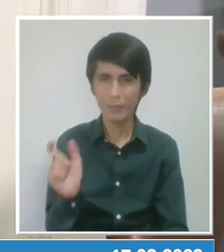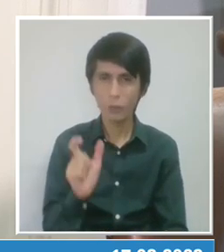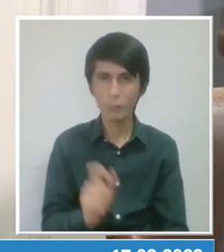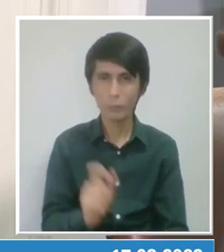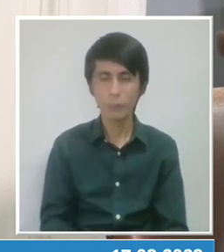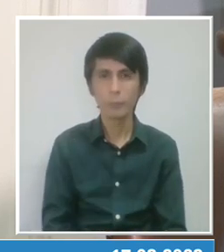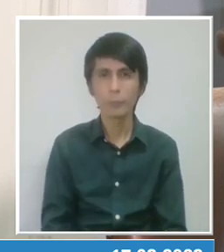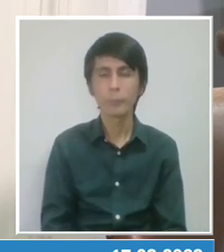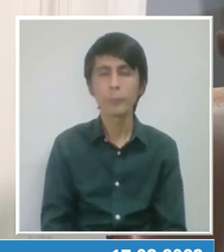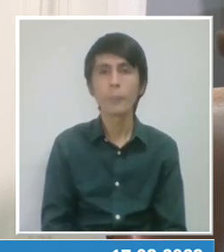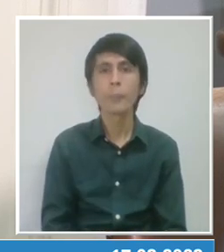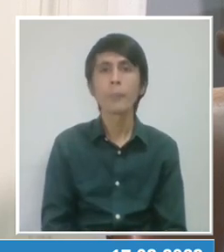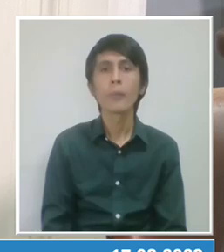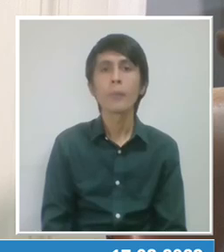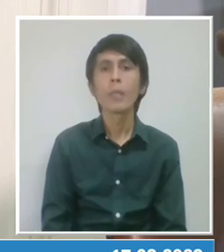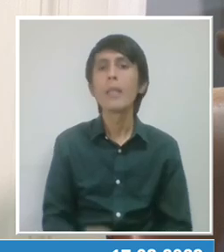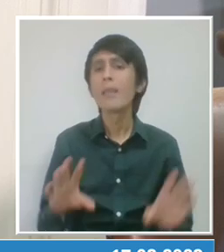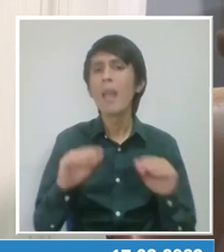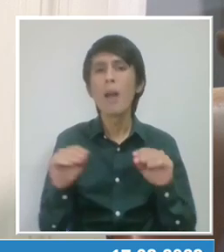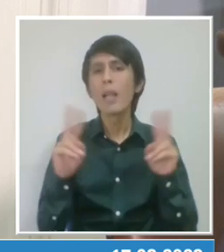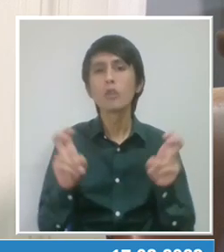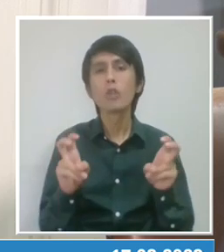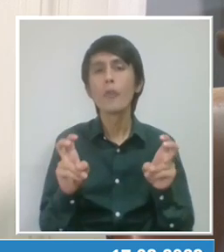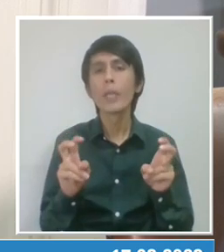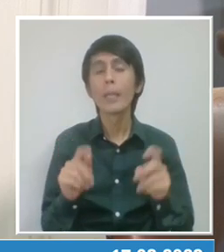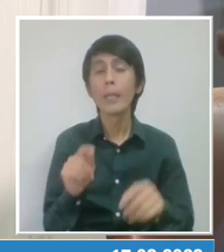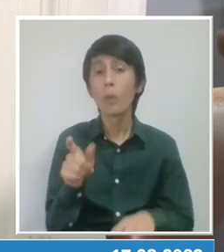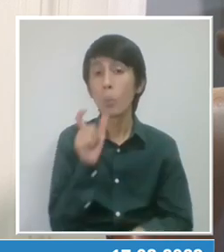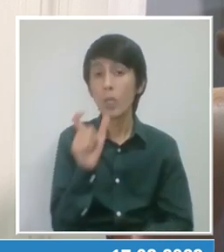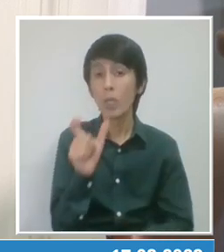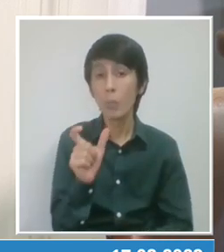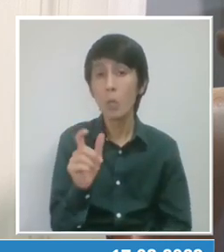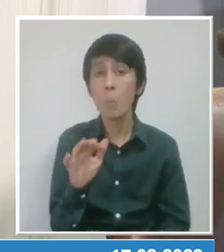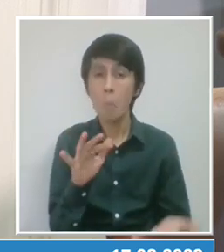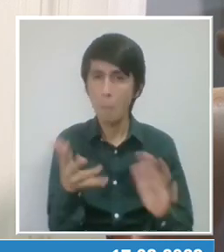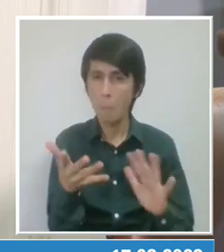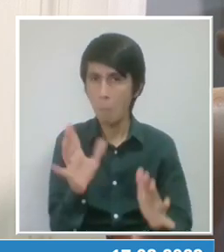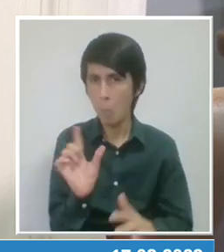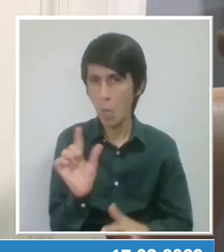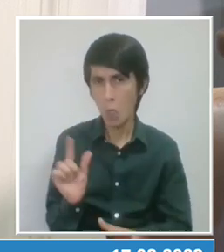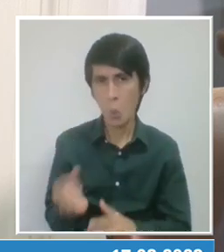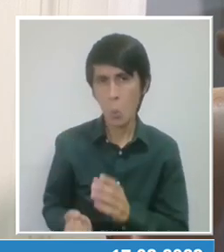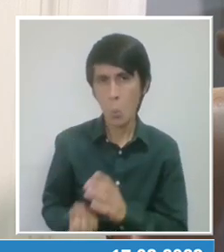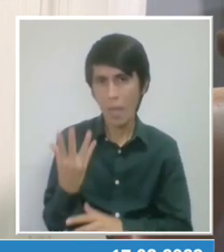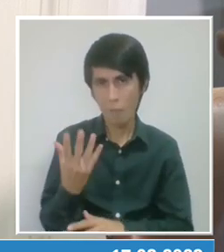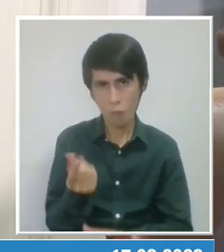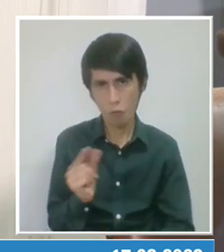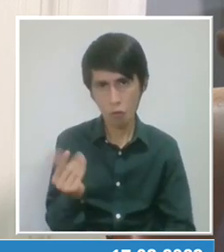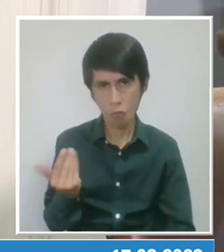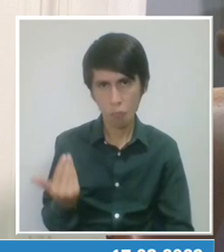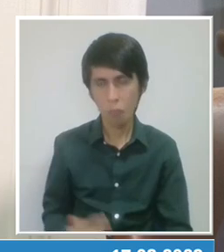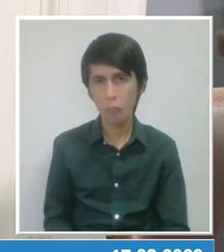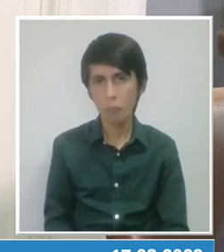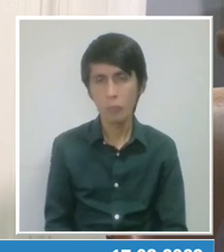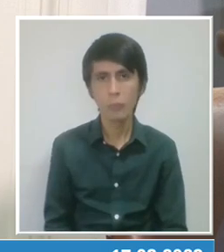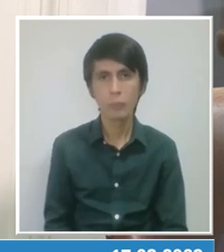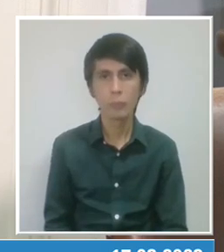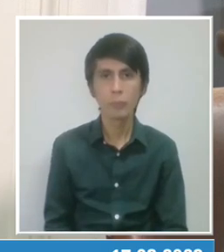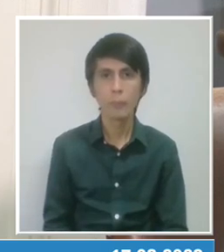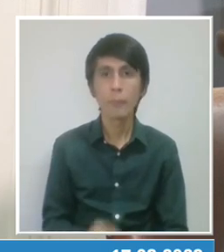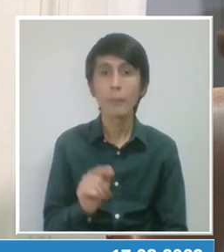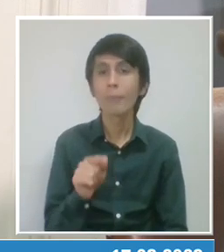estamos hablando de un término relativamente nuevo, en el sentido de que en Chile